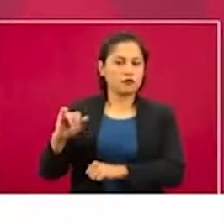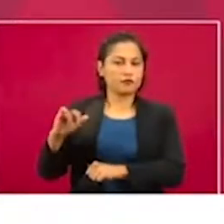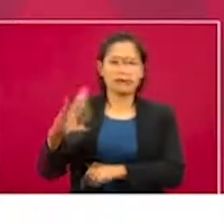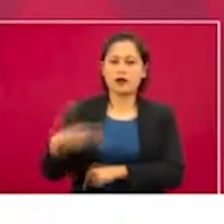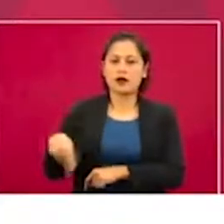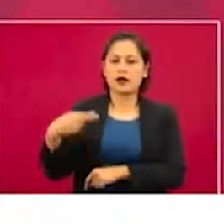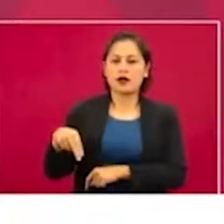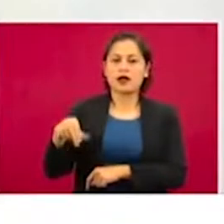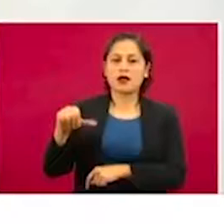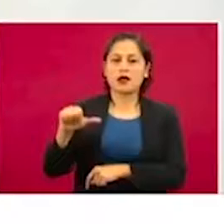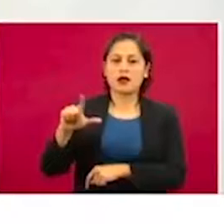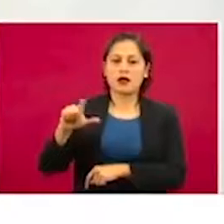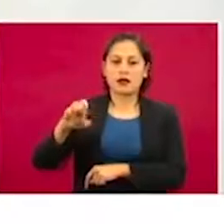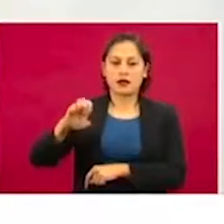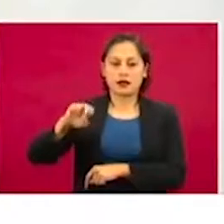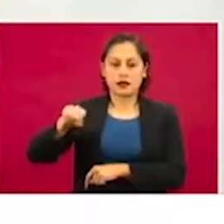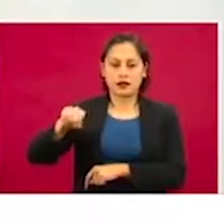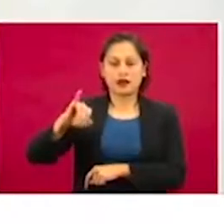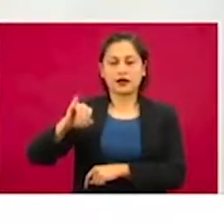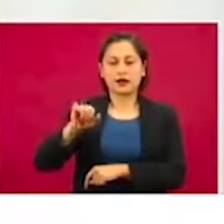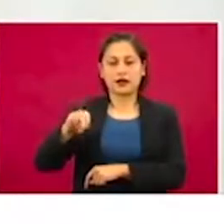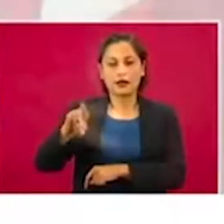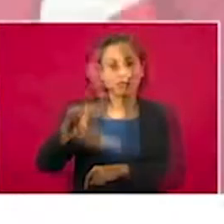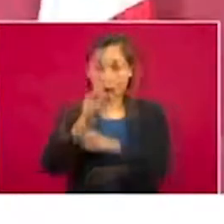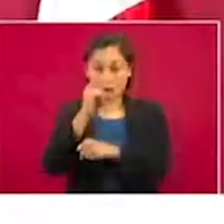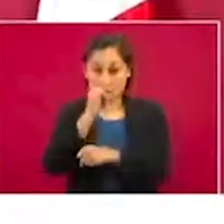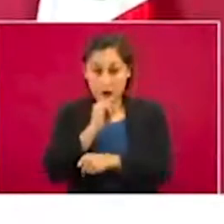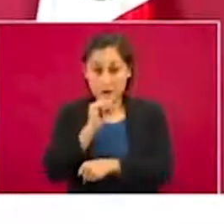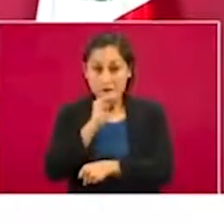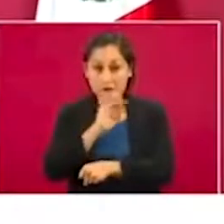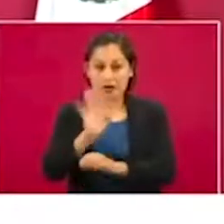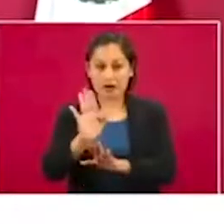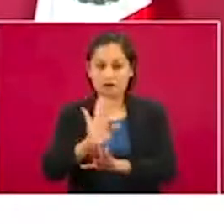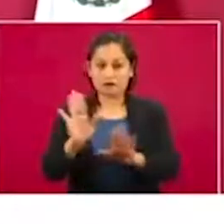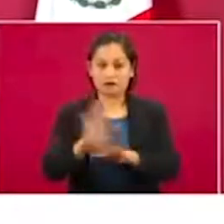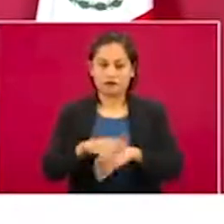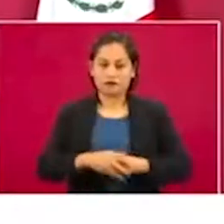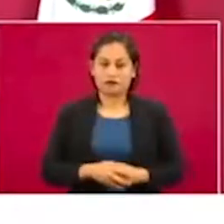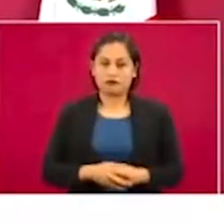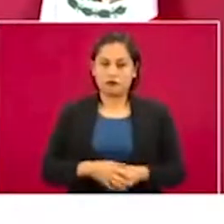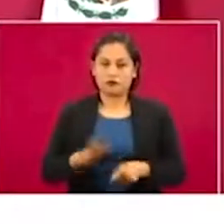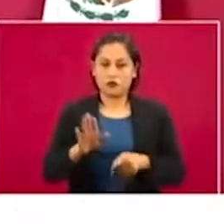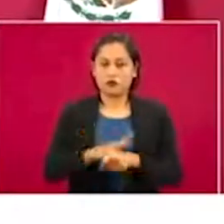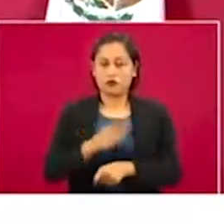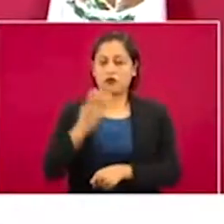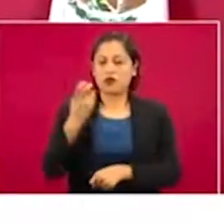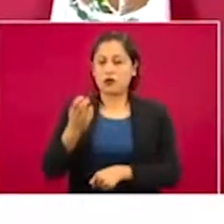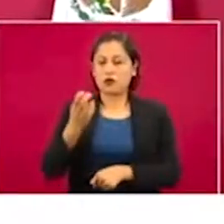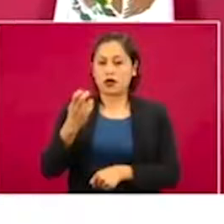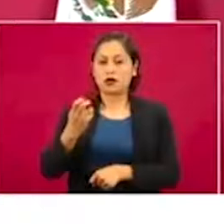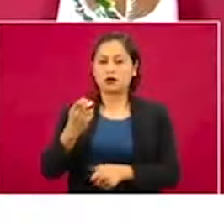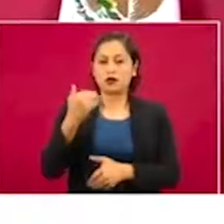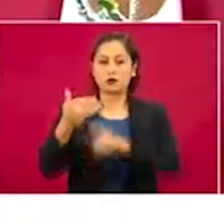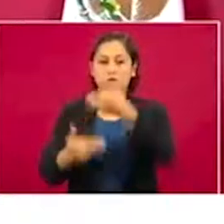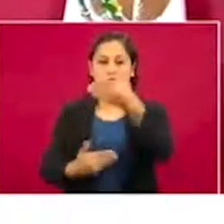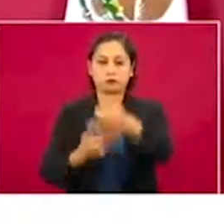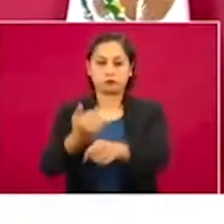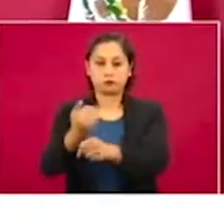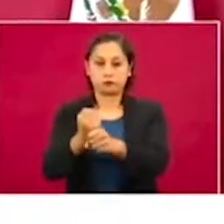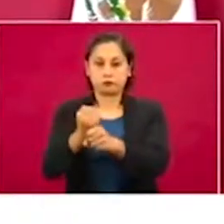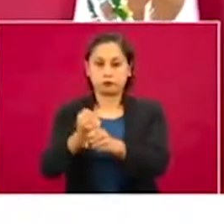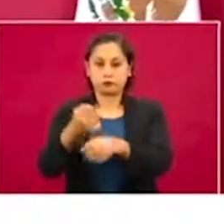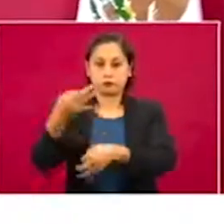gertz manero es un asunto de procedimiento sigue el litigio pero está